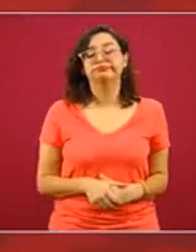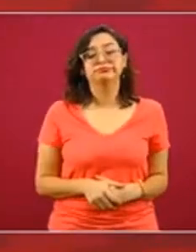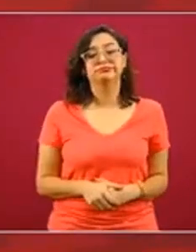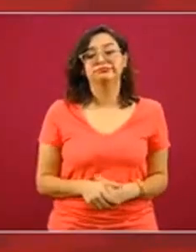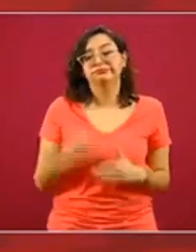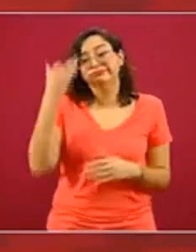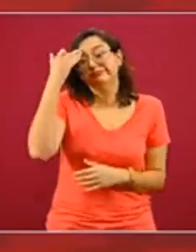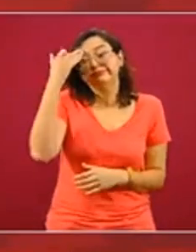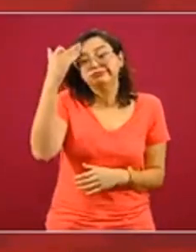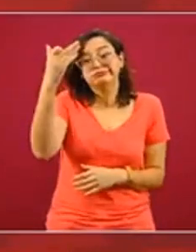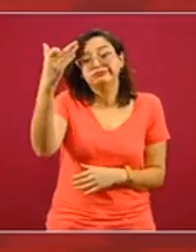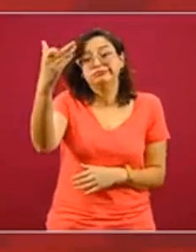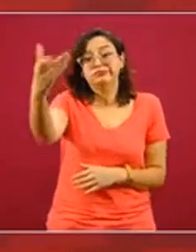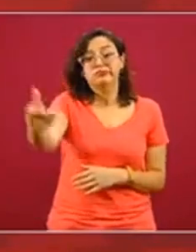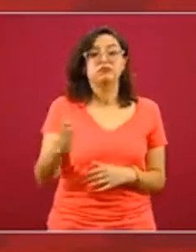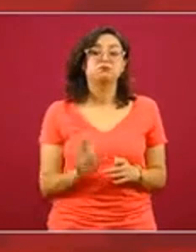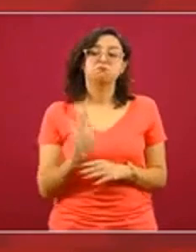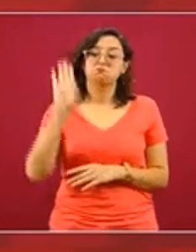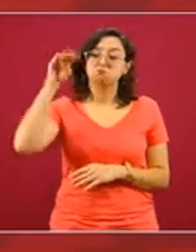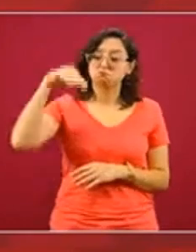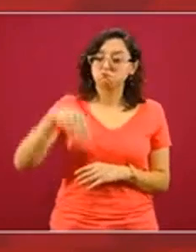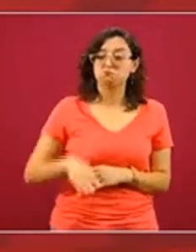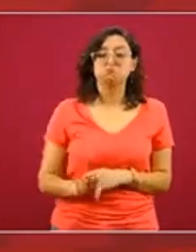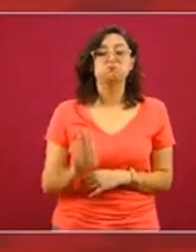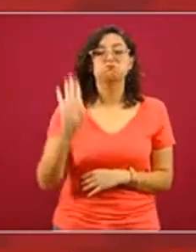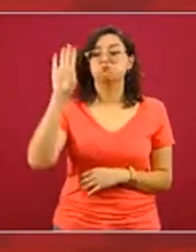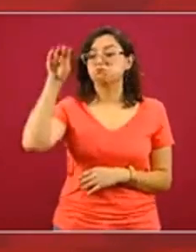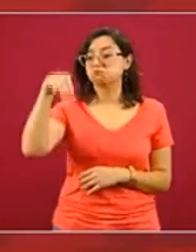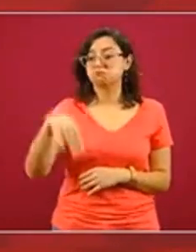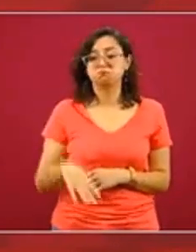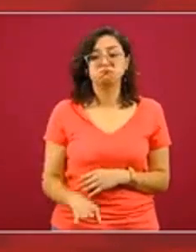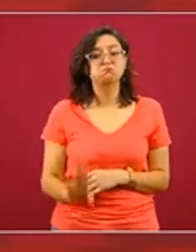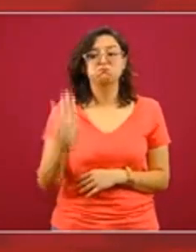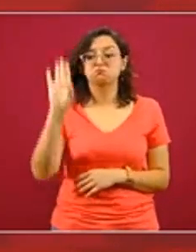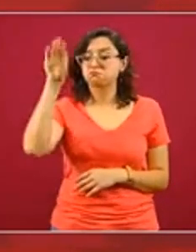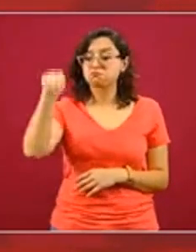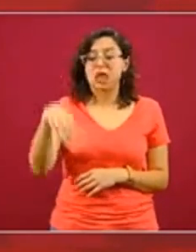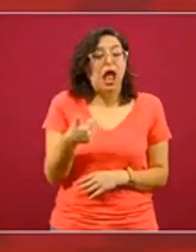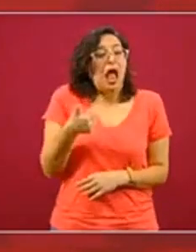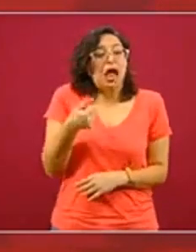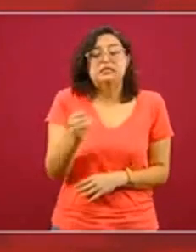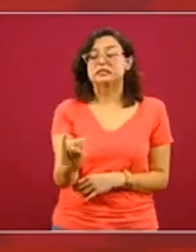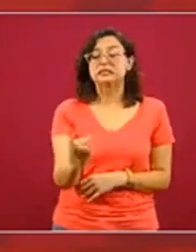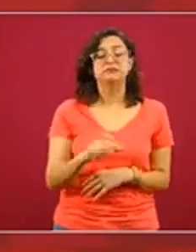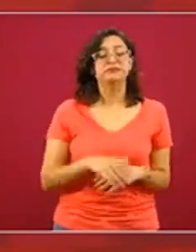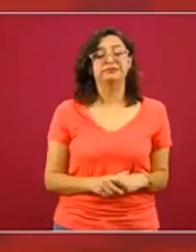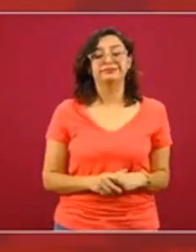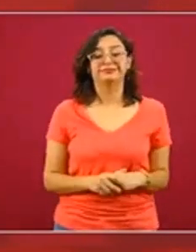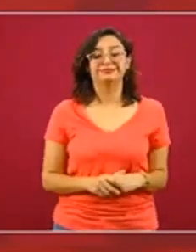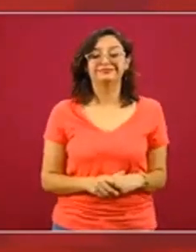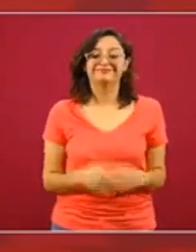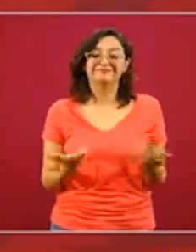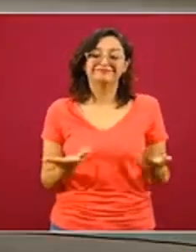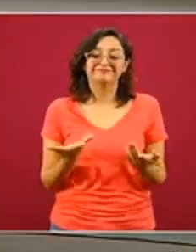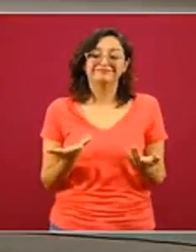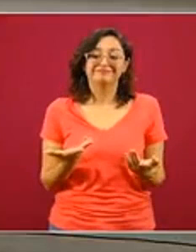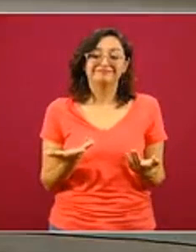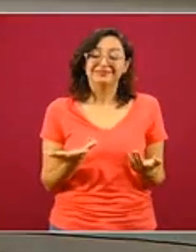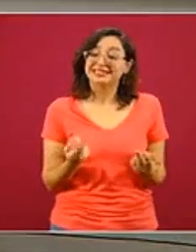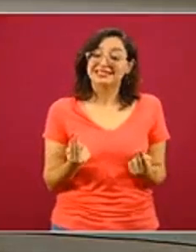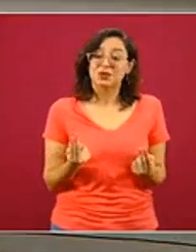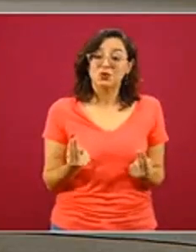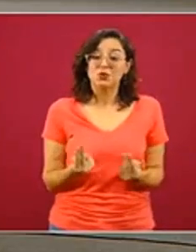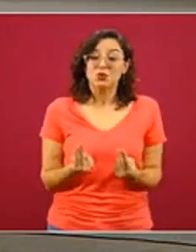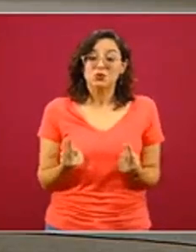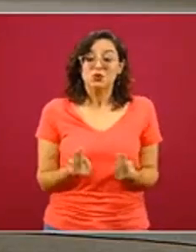Entonces vamos a tener subidas, bajadas, subidas, bajadas. Es imprescindible, por lo tanto, que